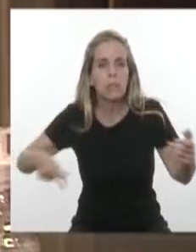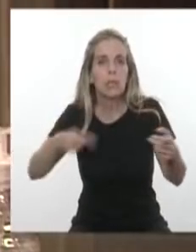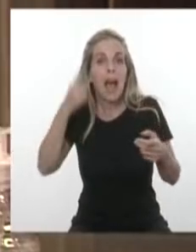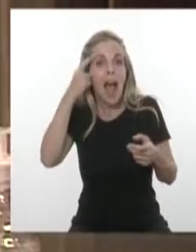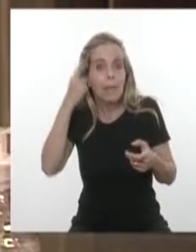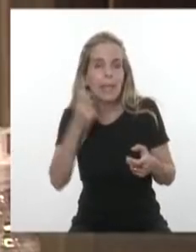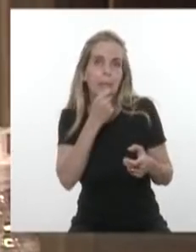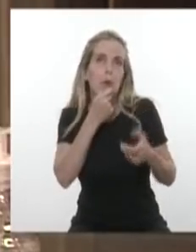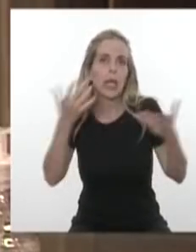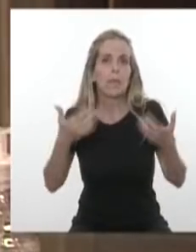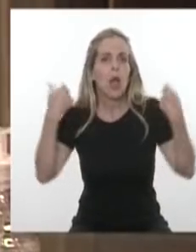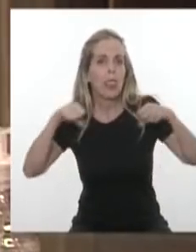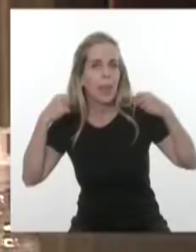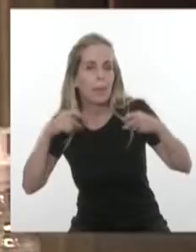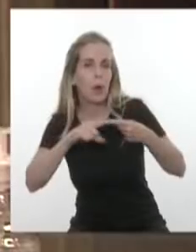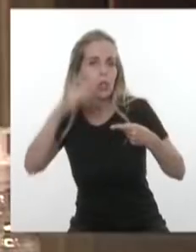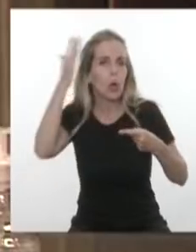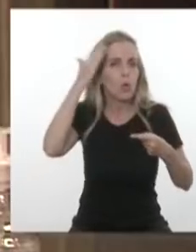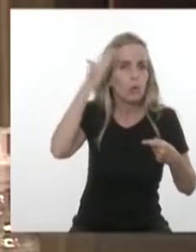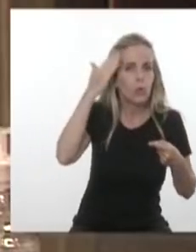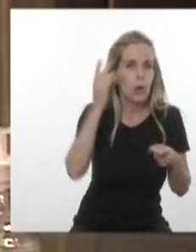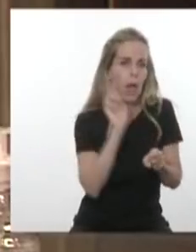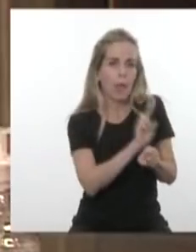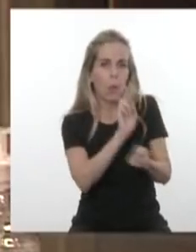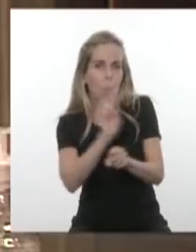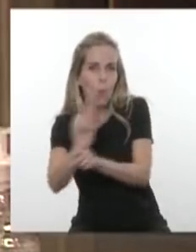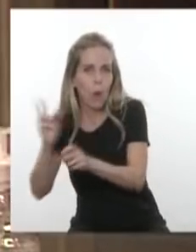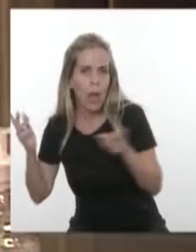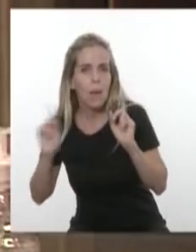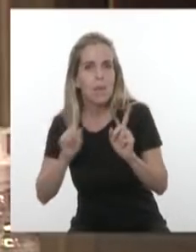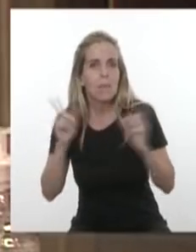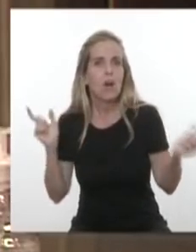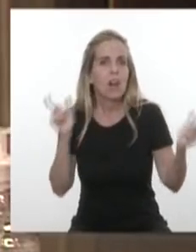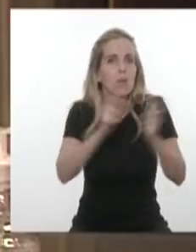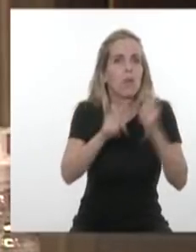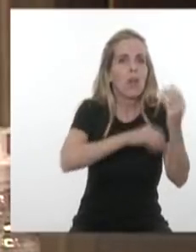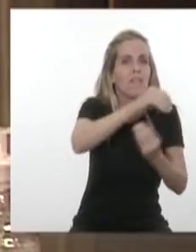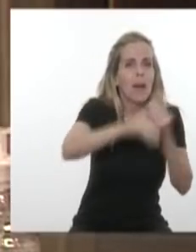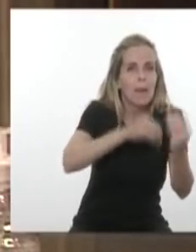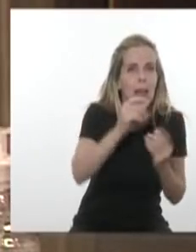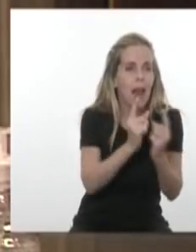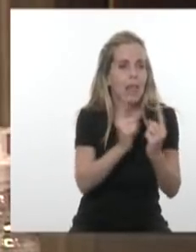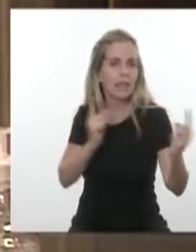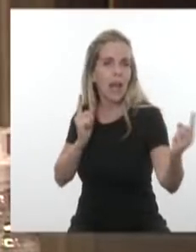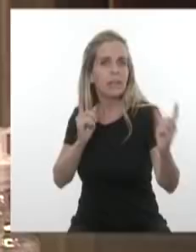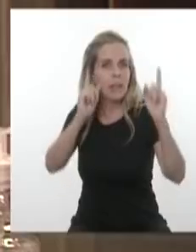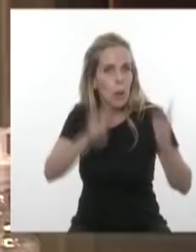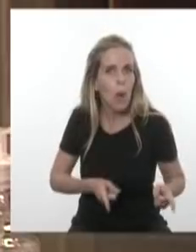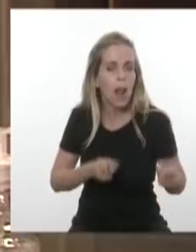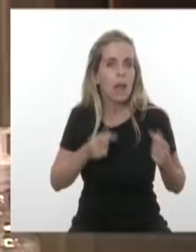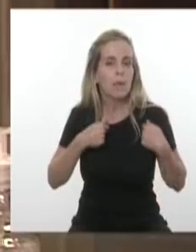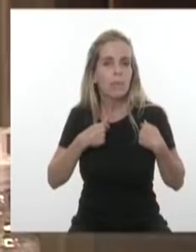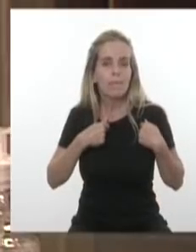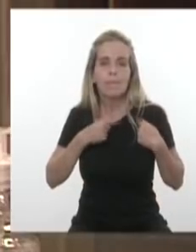actividades deportivas culturales en encuentros familiares mi mayor preocupación sigue siendo la